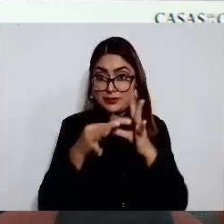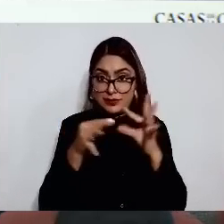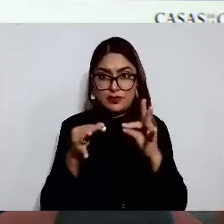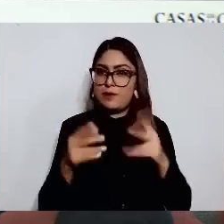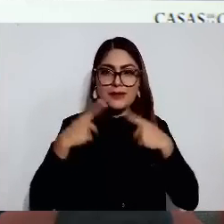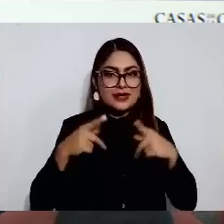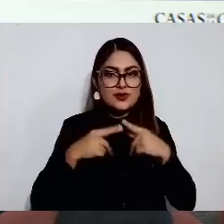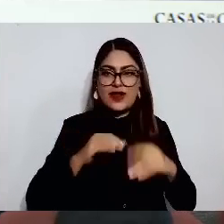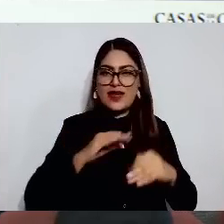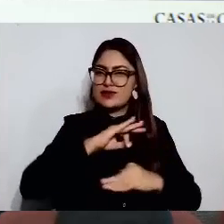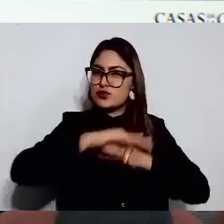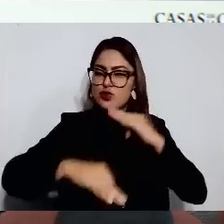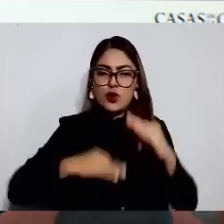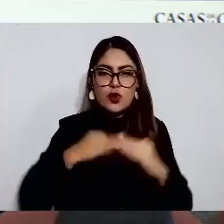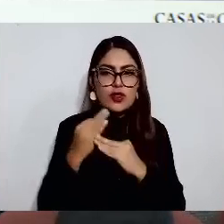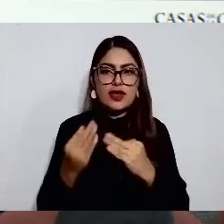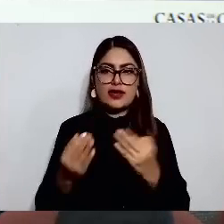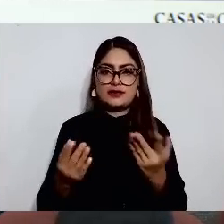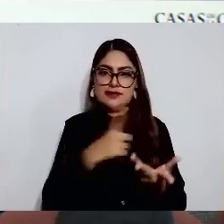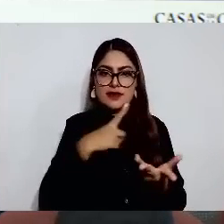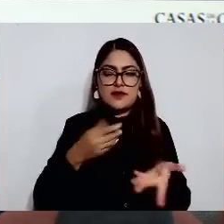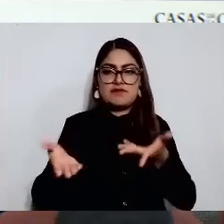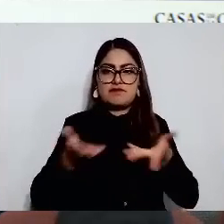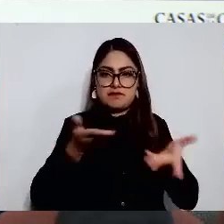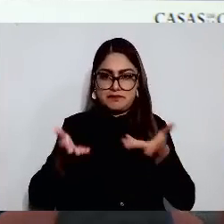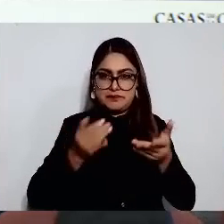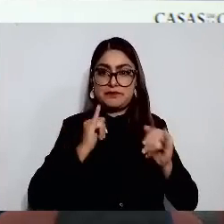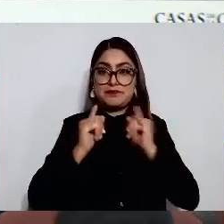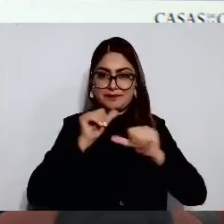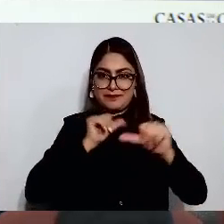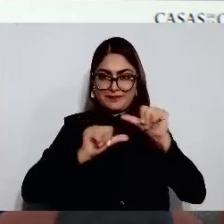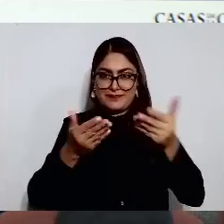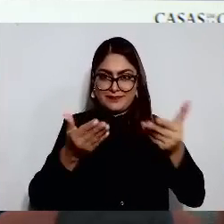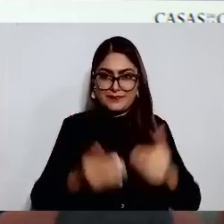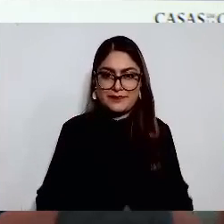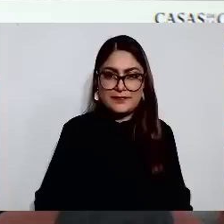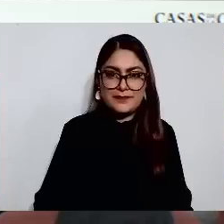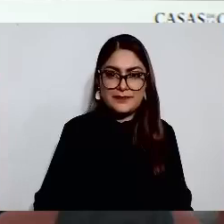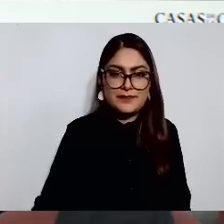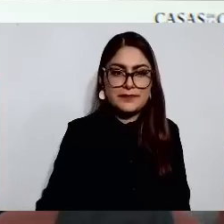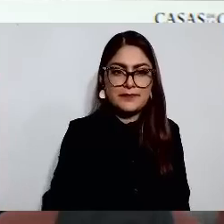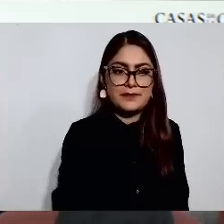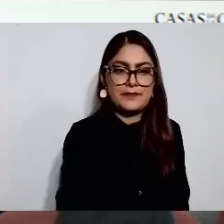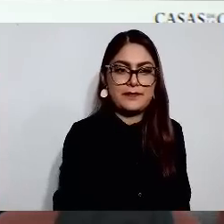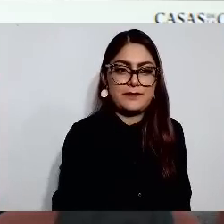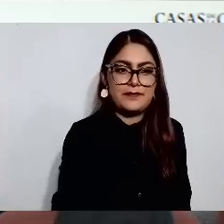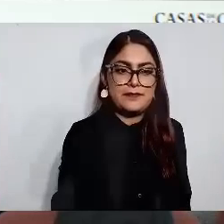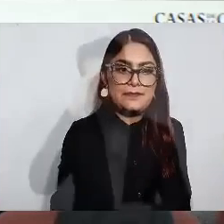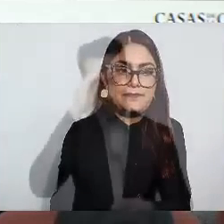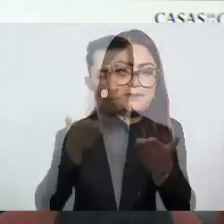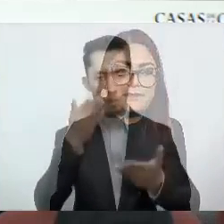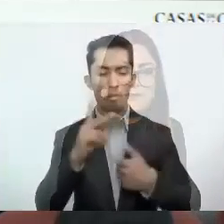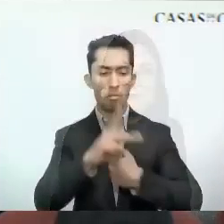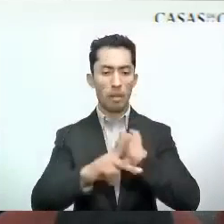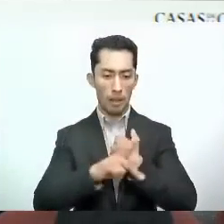gente. El cuestionamiento a la neutralidad en un país como el nuestro,